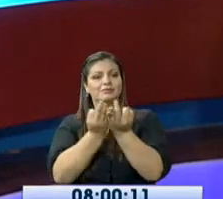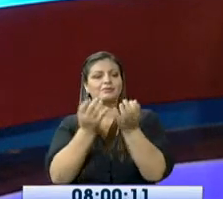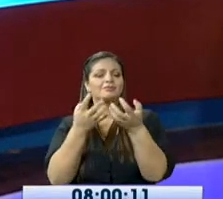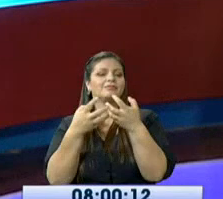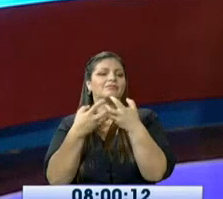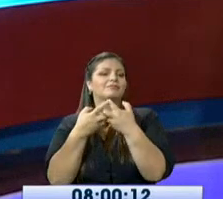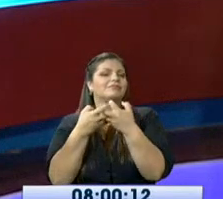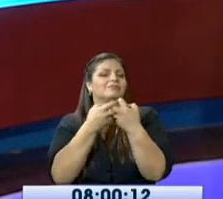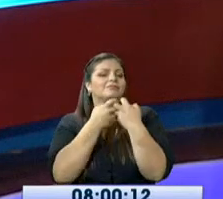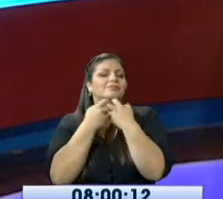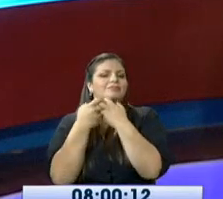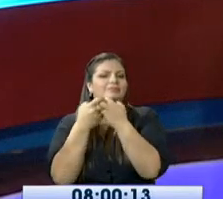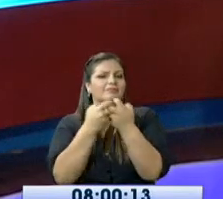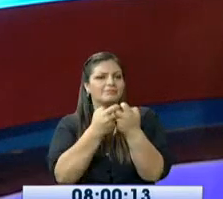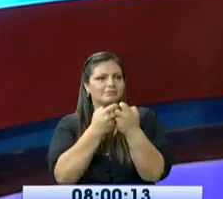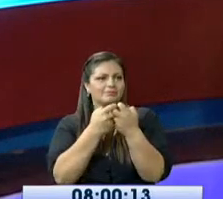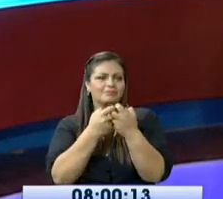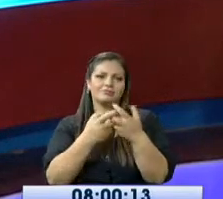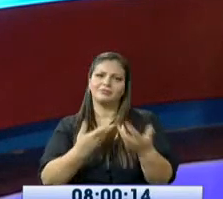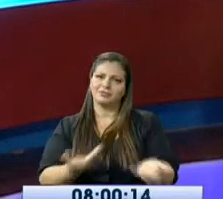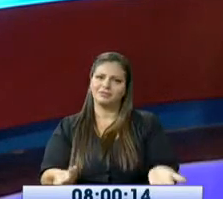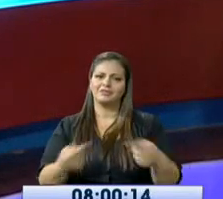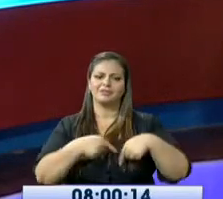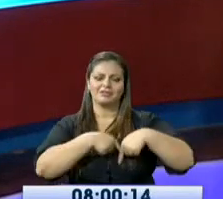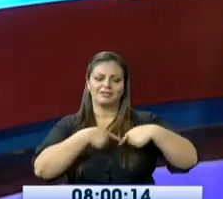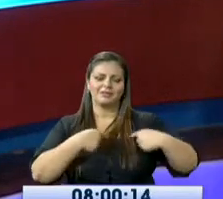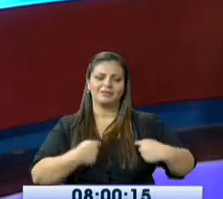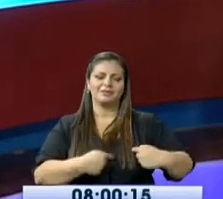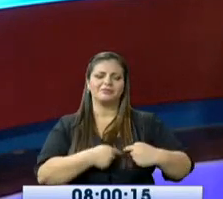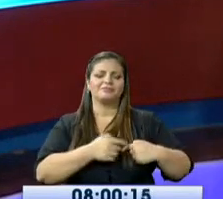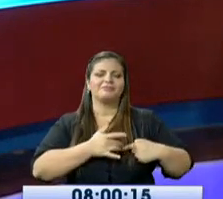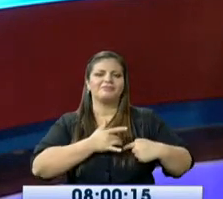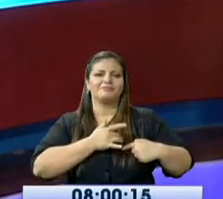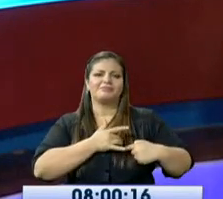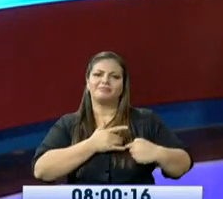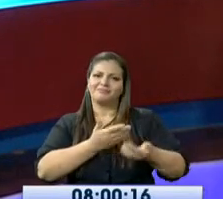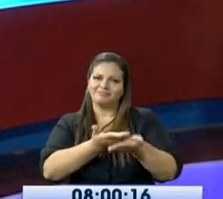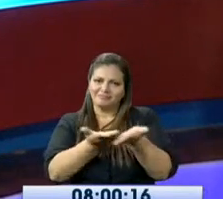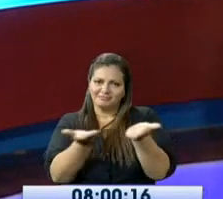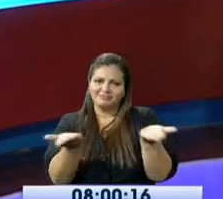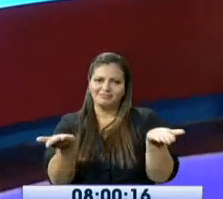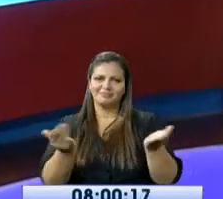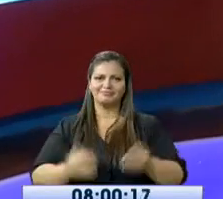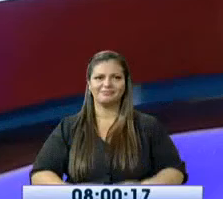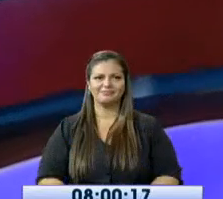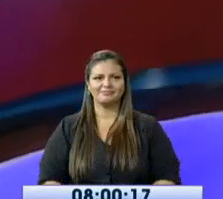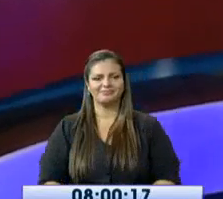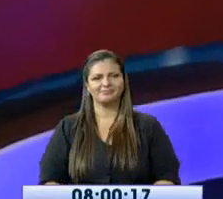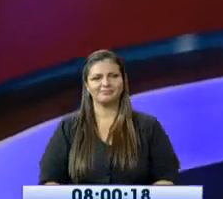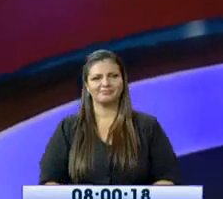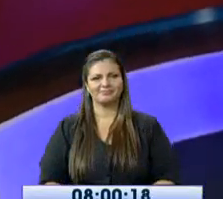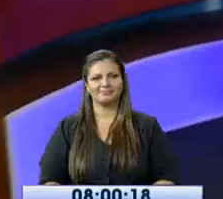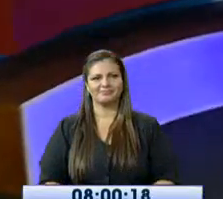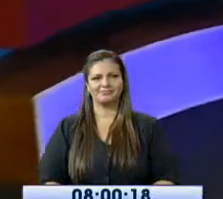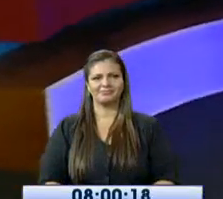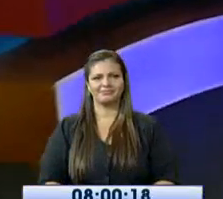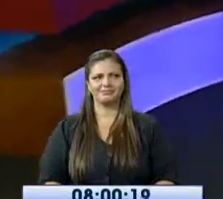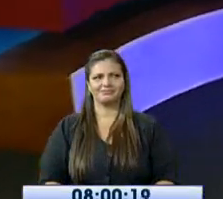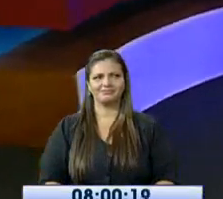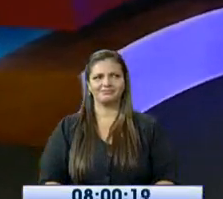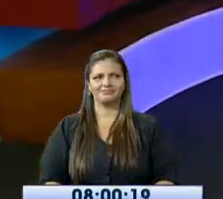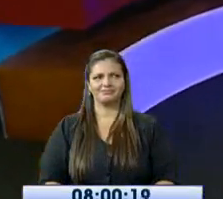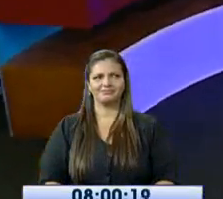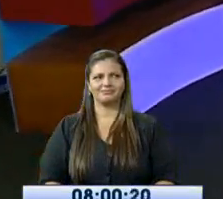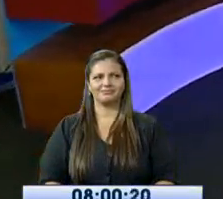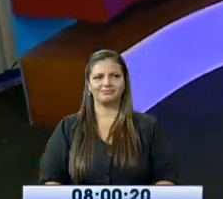por supuesto, no nos olviden, nosotros nos llevamos siempre en nuestros corazones. Feliz Navidad. Feliz Navidad.